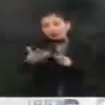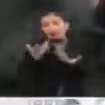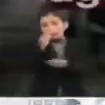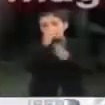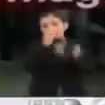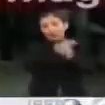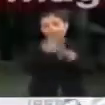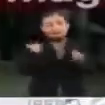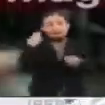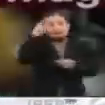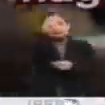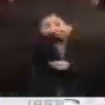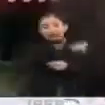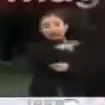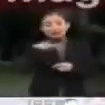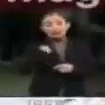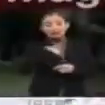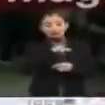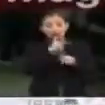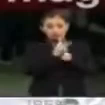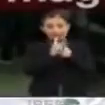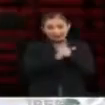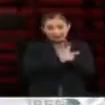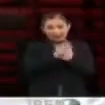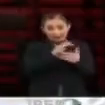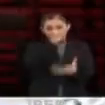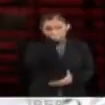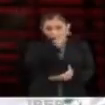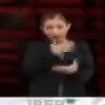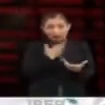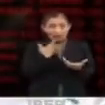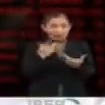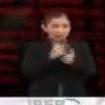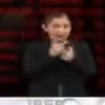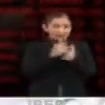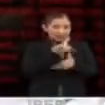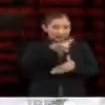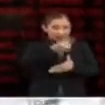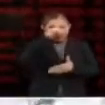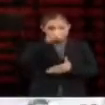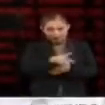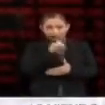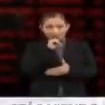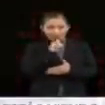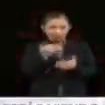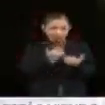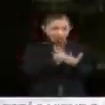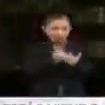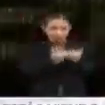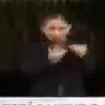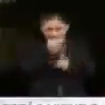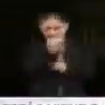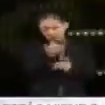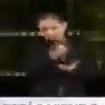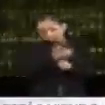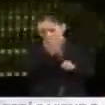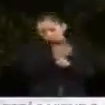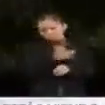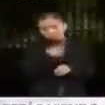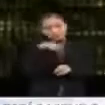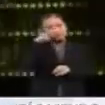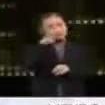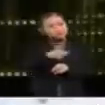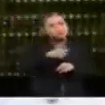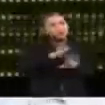mundial, y nuestros países, las mayores economías de América Latina, México también, son, digamos,